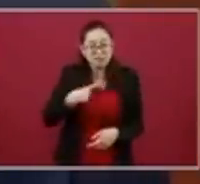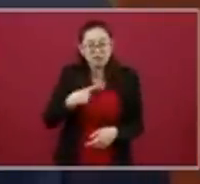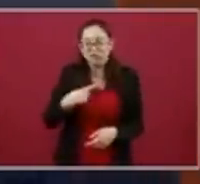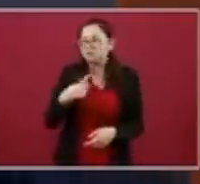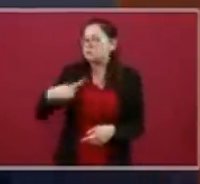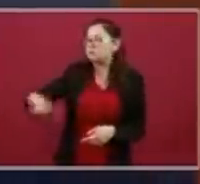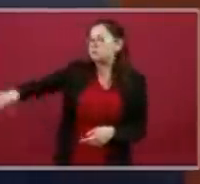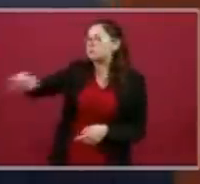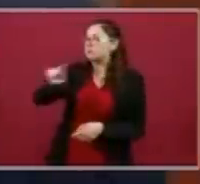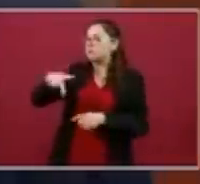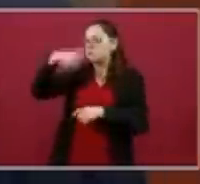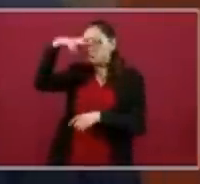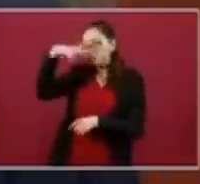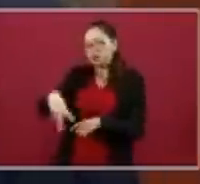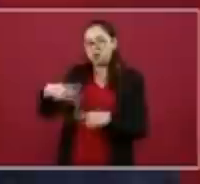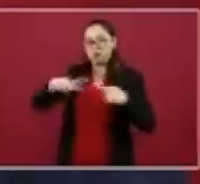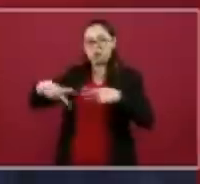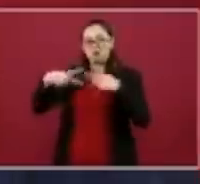para rescatar